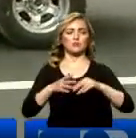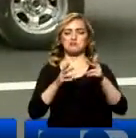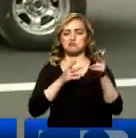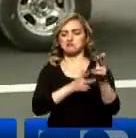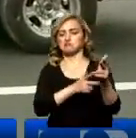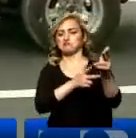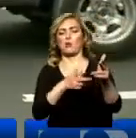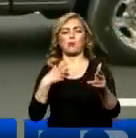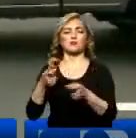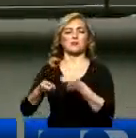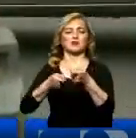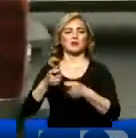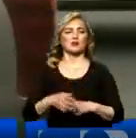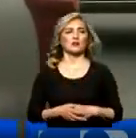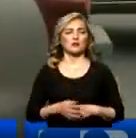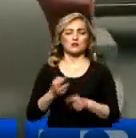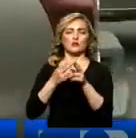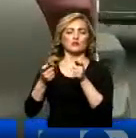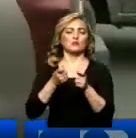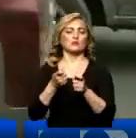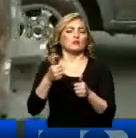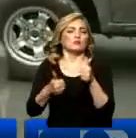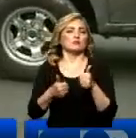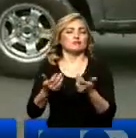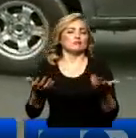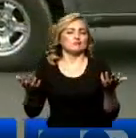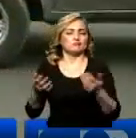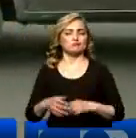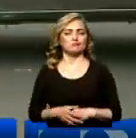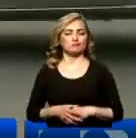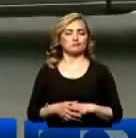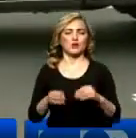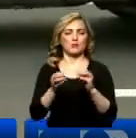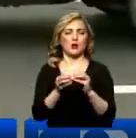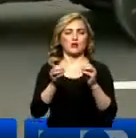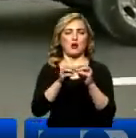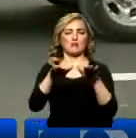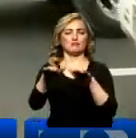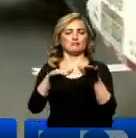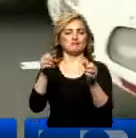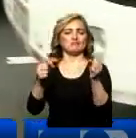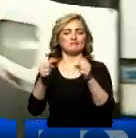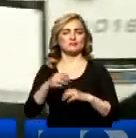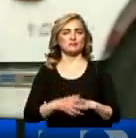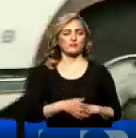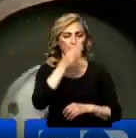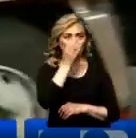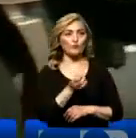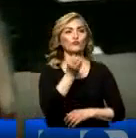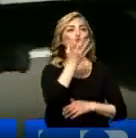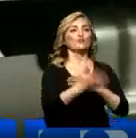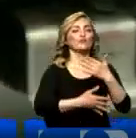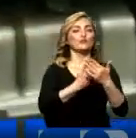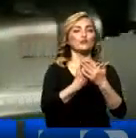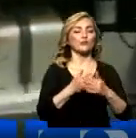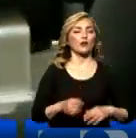estamos viendo. ¿Cuál ha sido el resultado de este operativo? Lamentable, sigue habiendo gran cantidad de vehículos. Bueno, buenos días a todos.